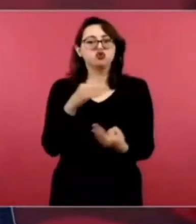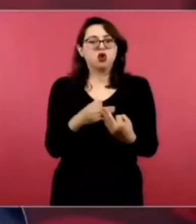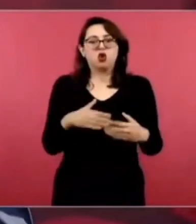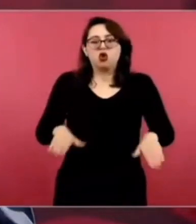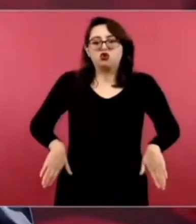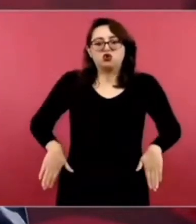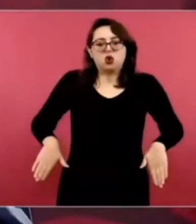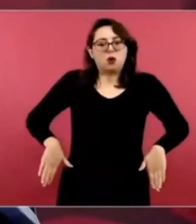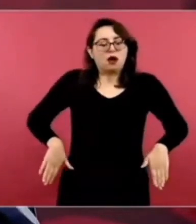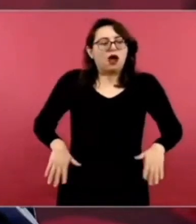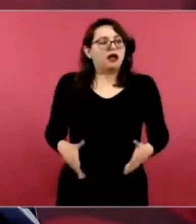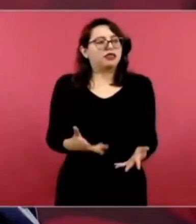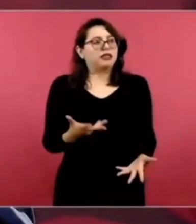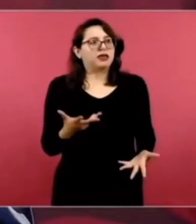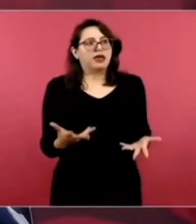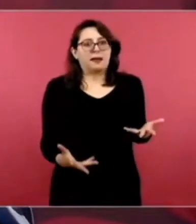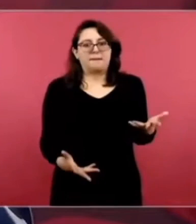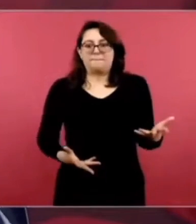Nadie se atrevía porque